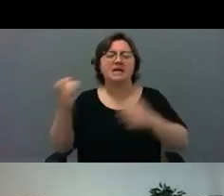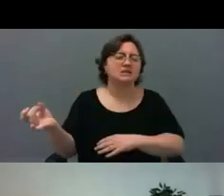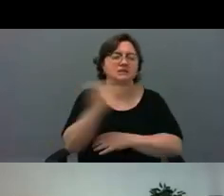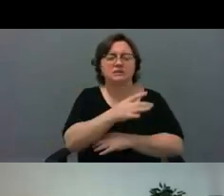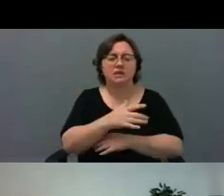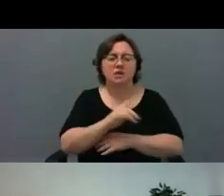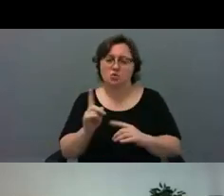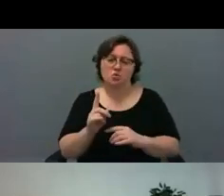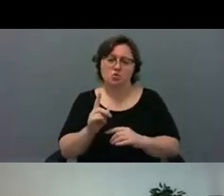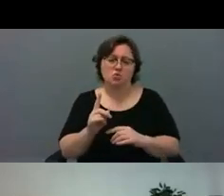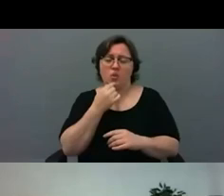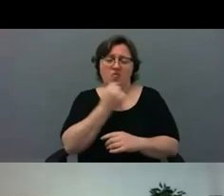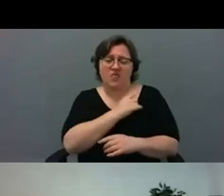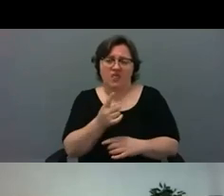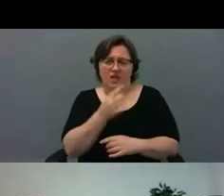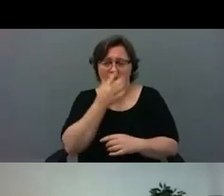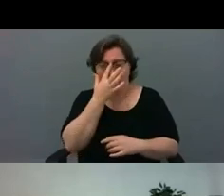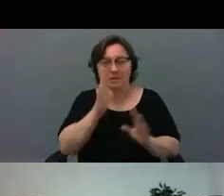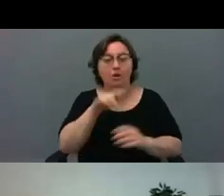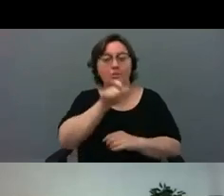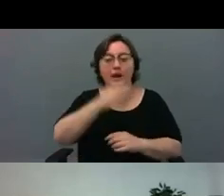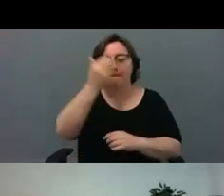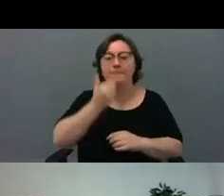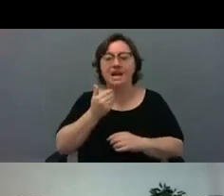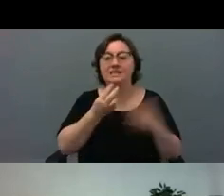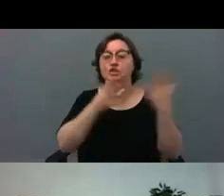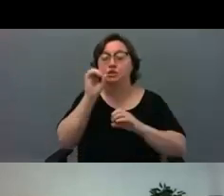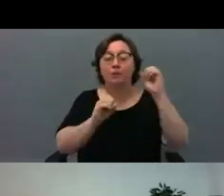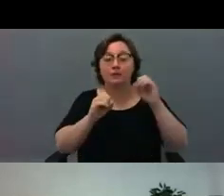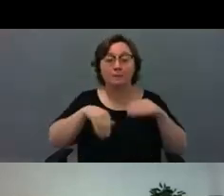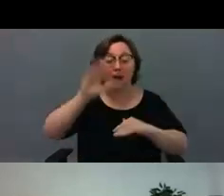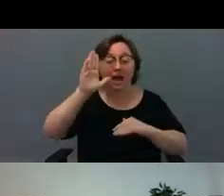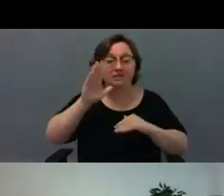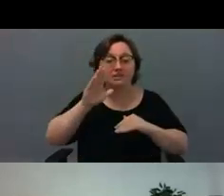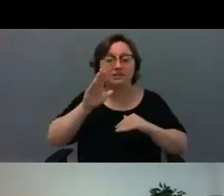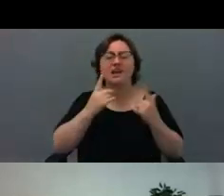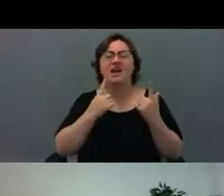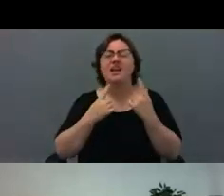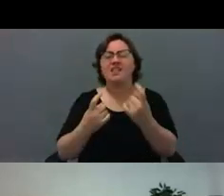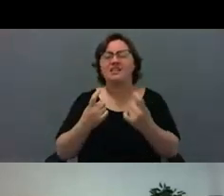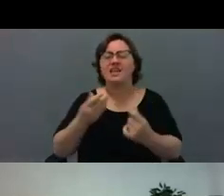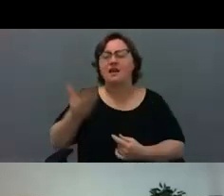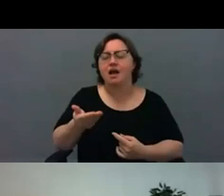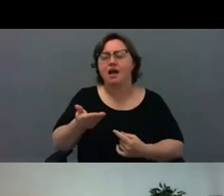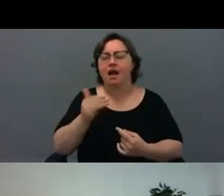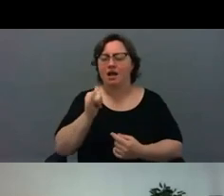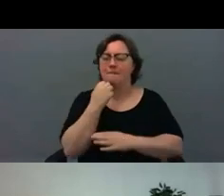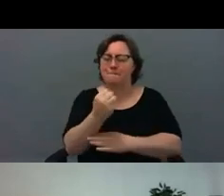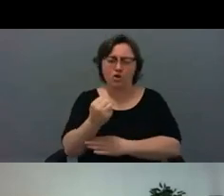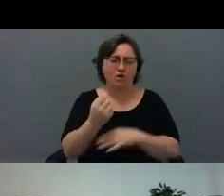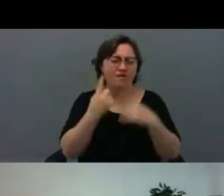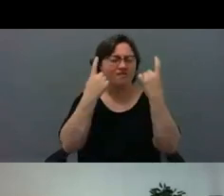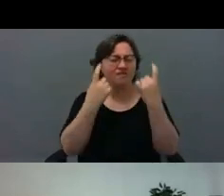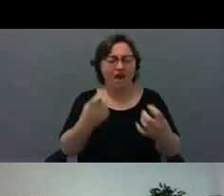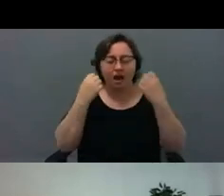el 80% de las personas con parálisis cerebral tienen grandes necesidades de apoyo.